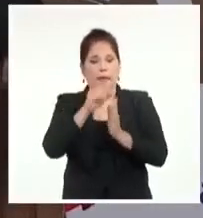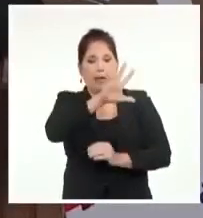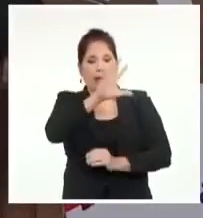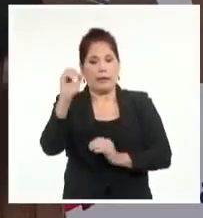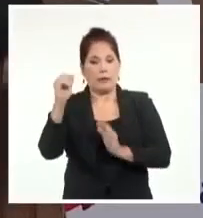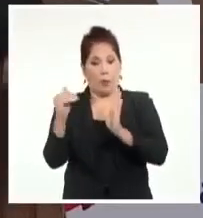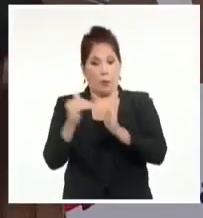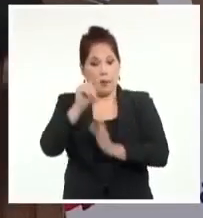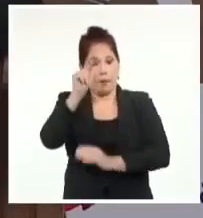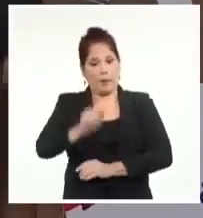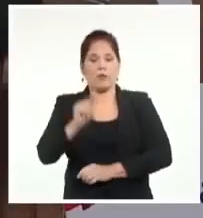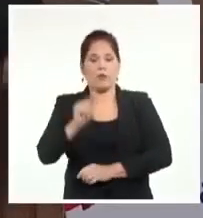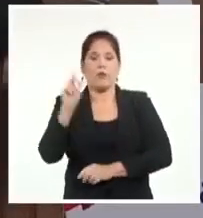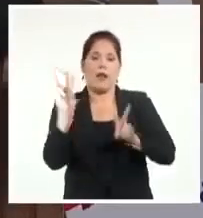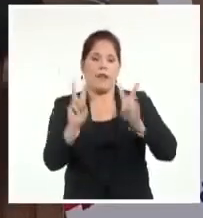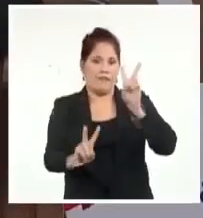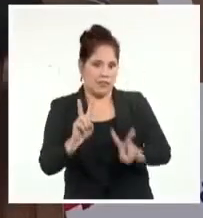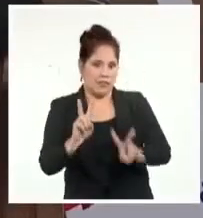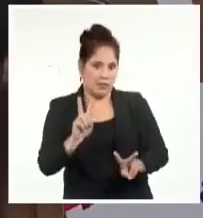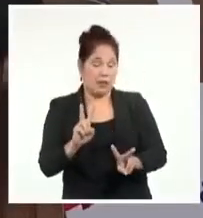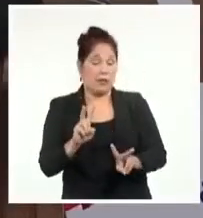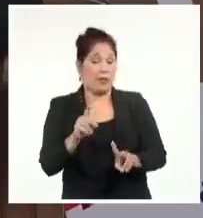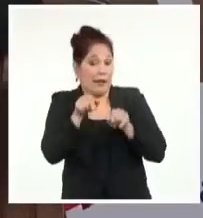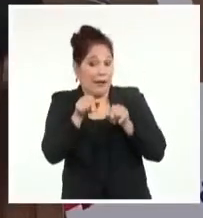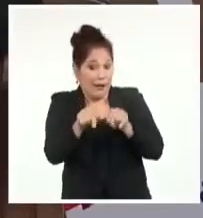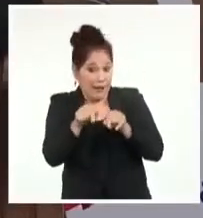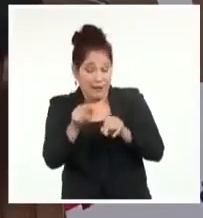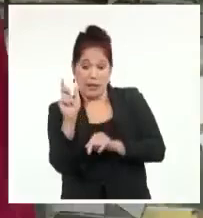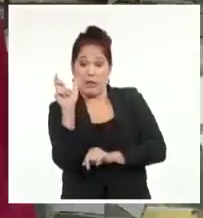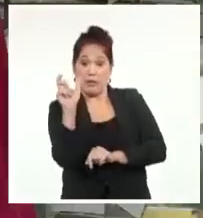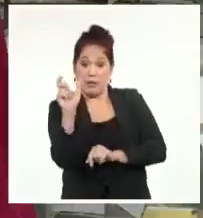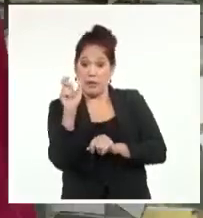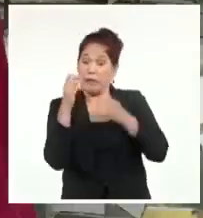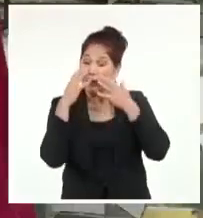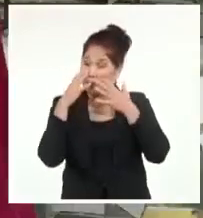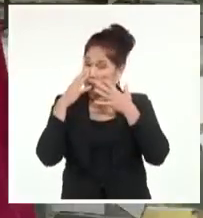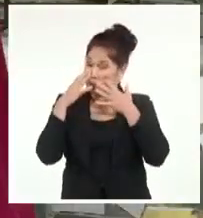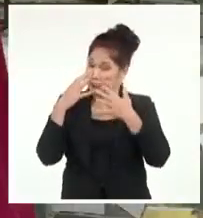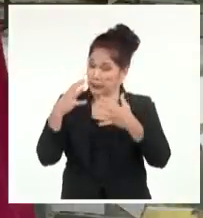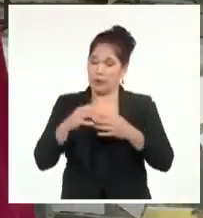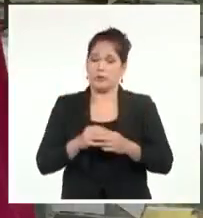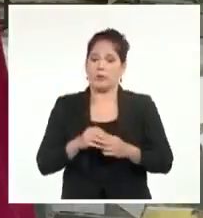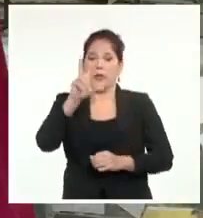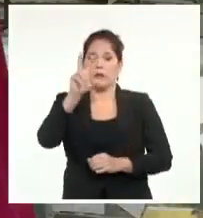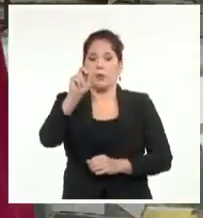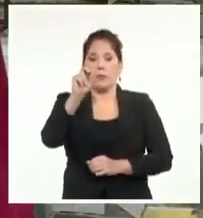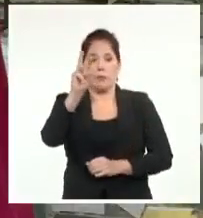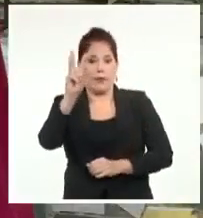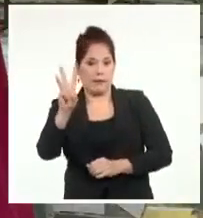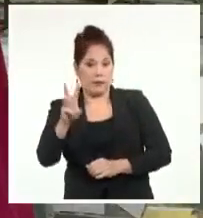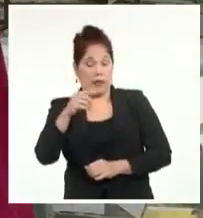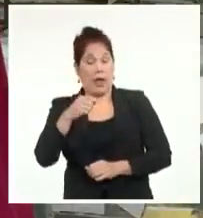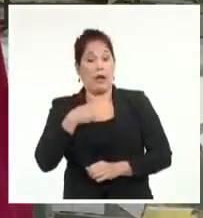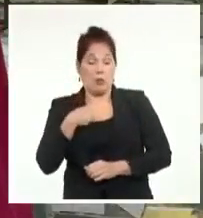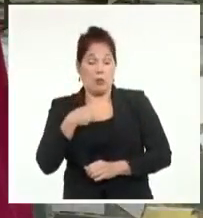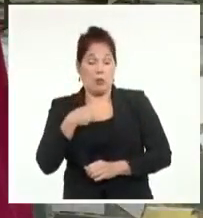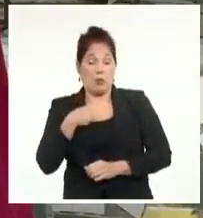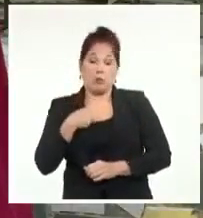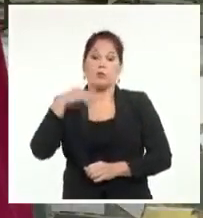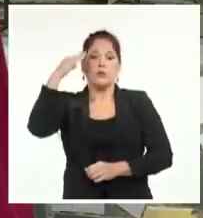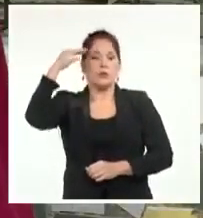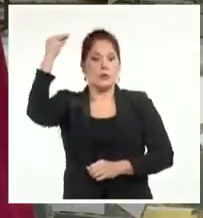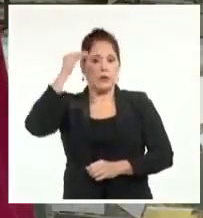3.500.000 visitantes. Es una cifra que constituye un reto. El año 2023 nos indica con